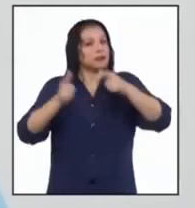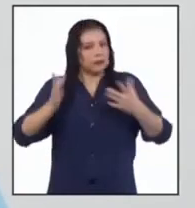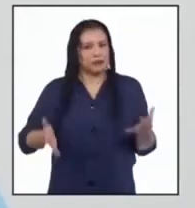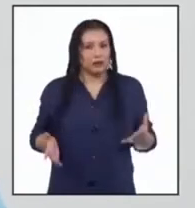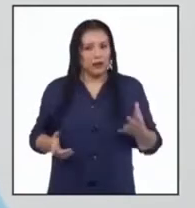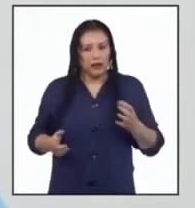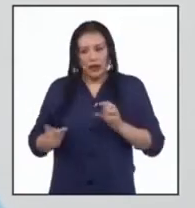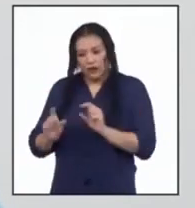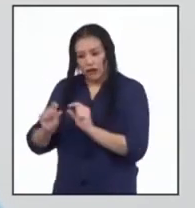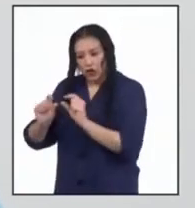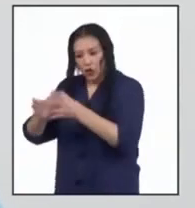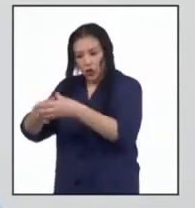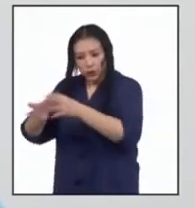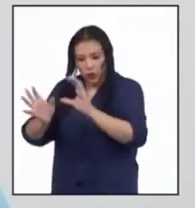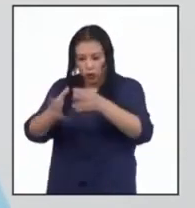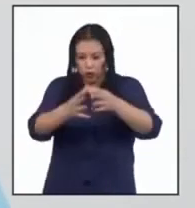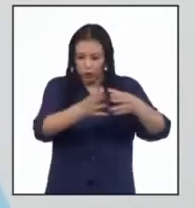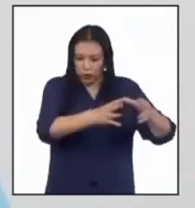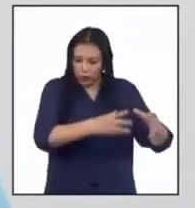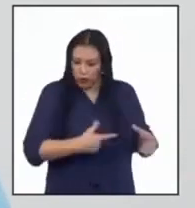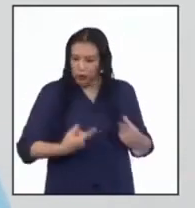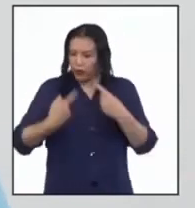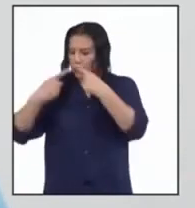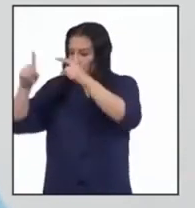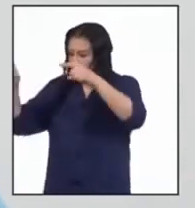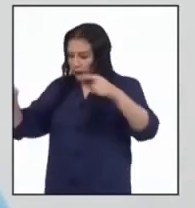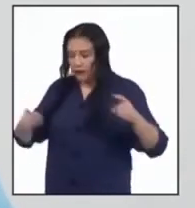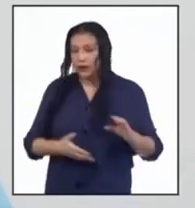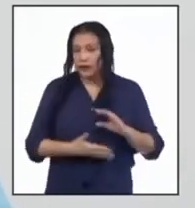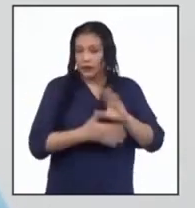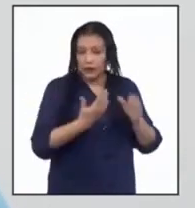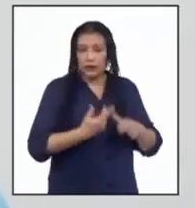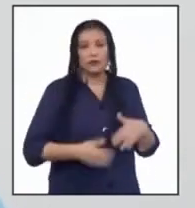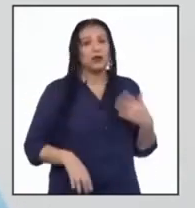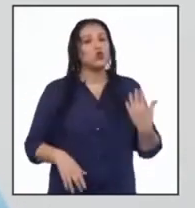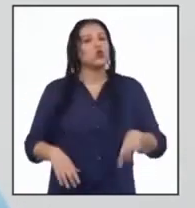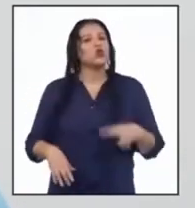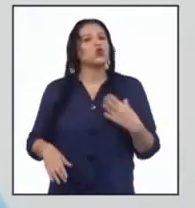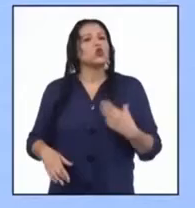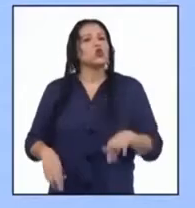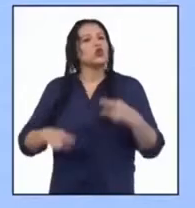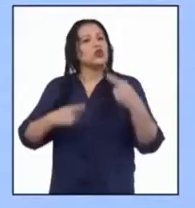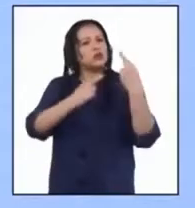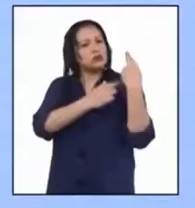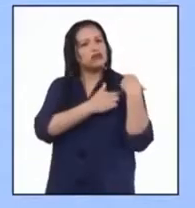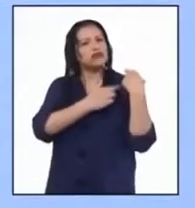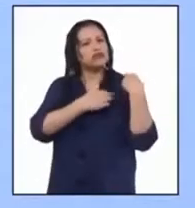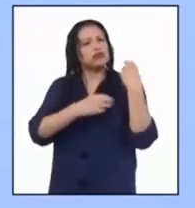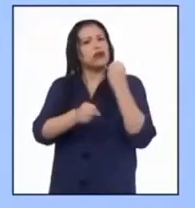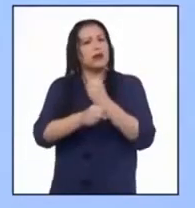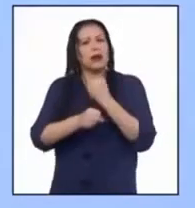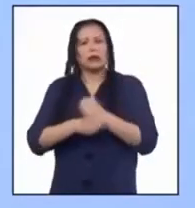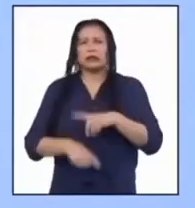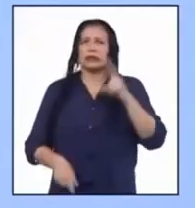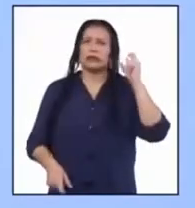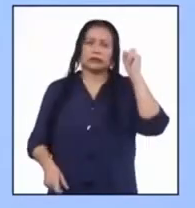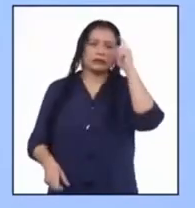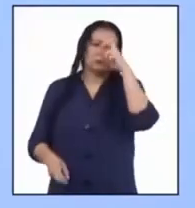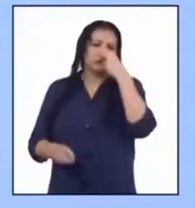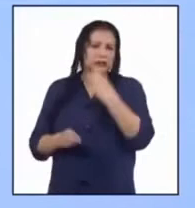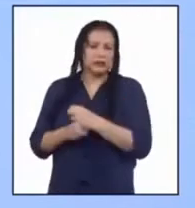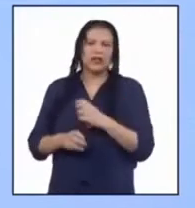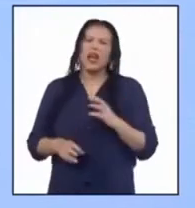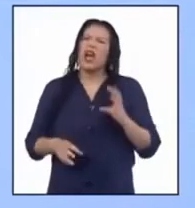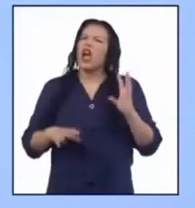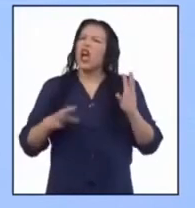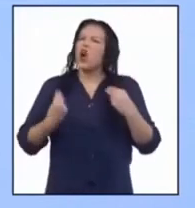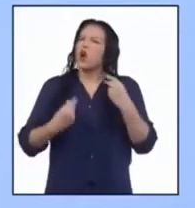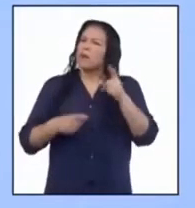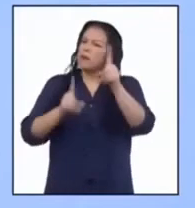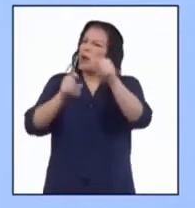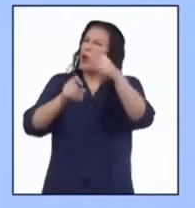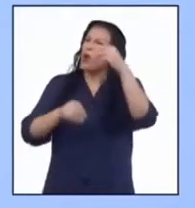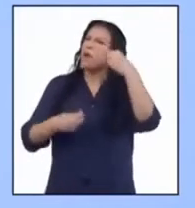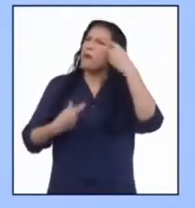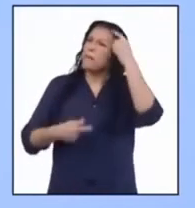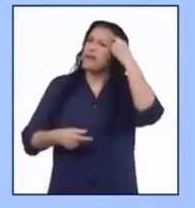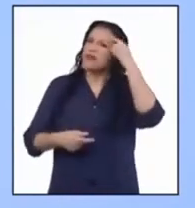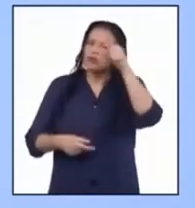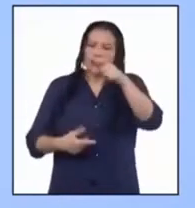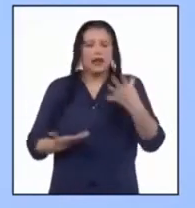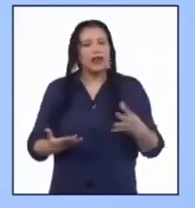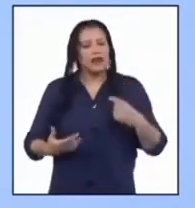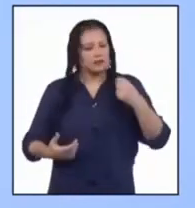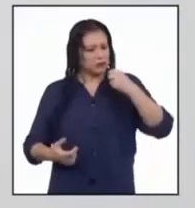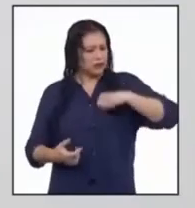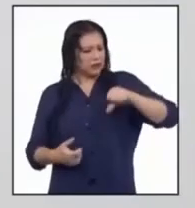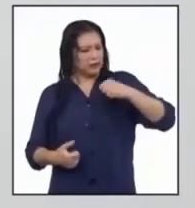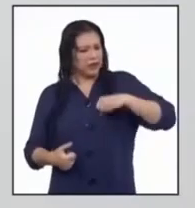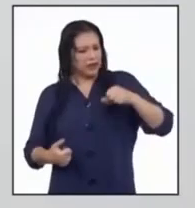esos grupos tan distintos entre sí. Es una tarea compleja. ¿Cómo cree que están cumpliendo los gobiernos locales y también los